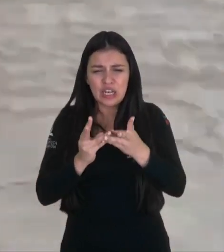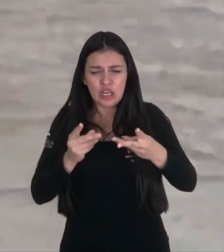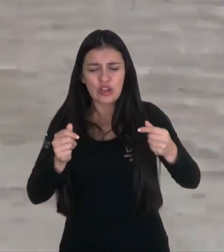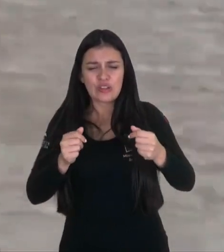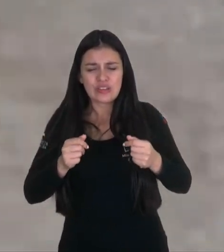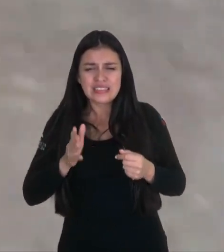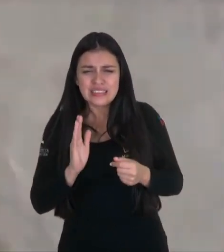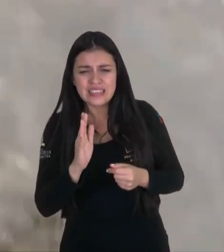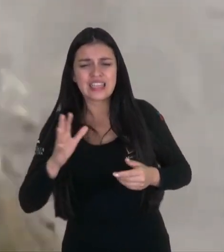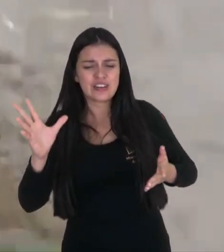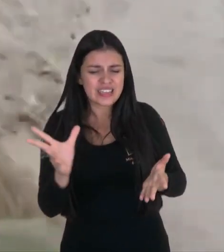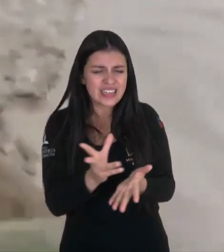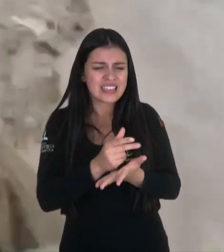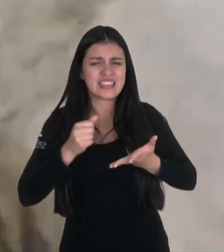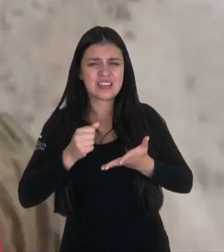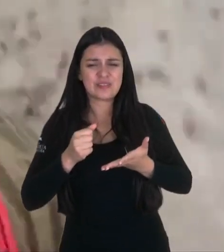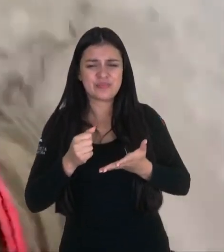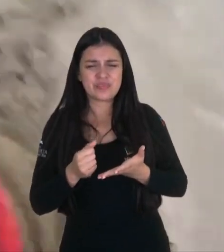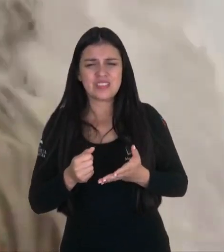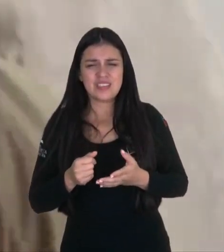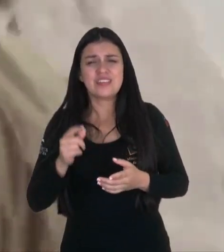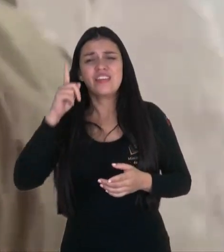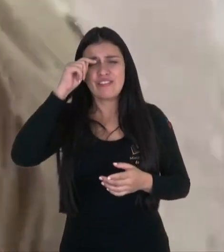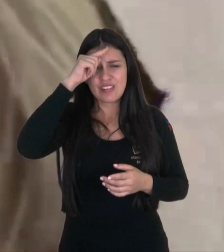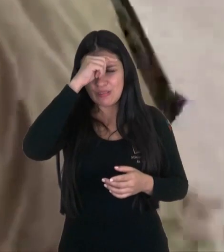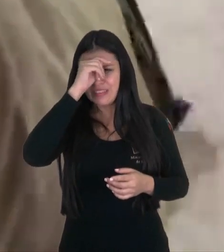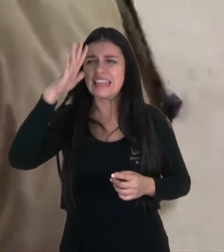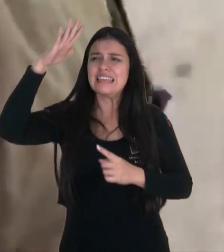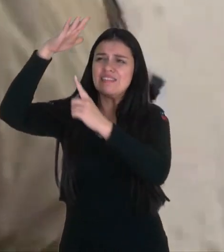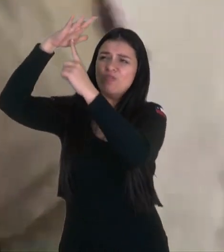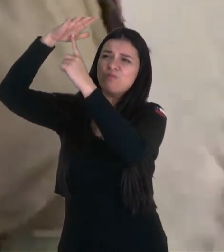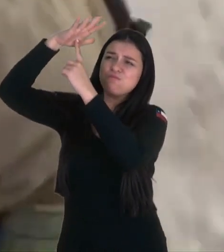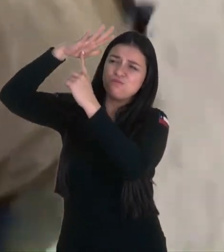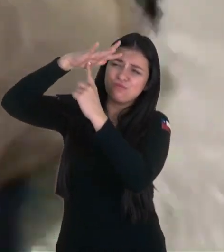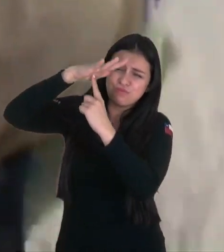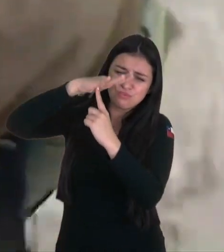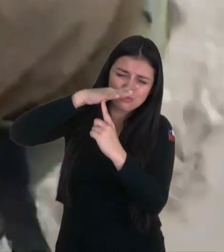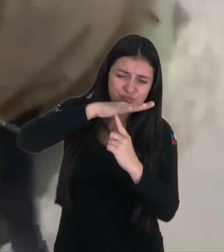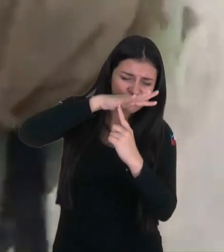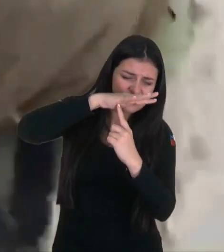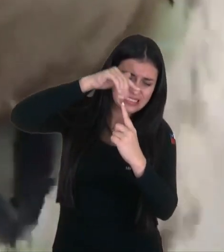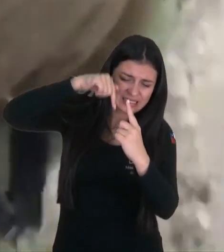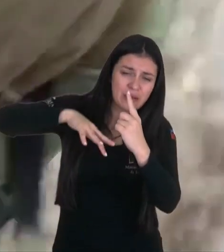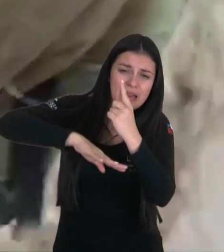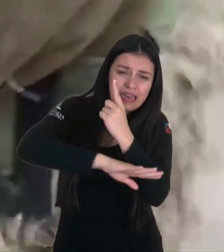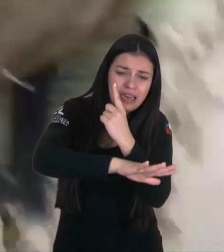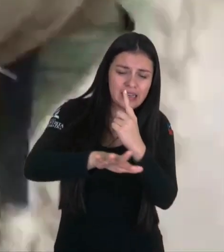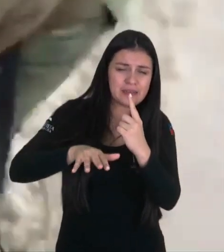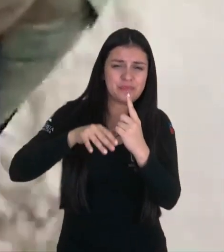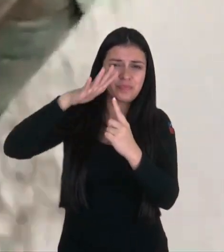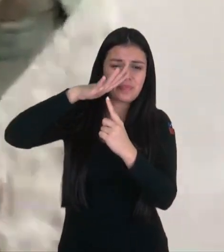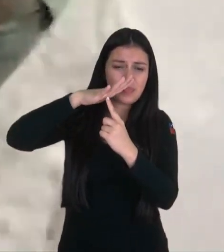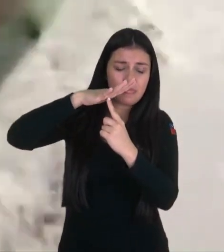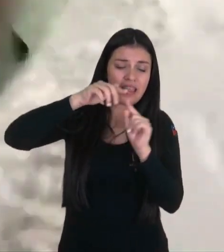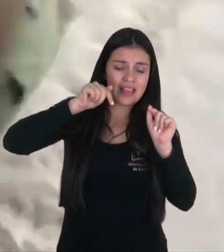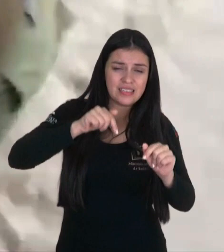mucha dificultad lograron ubicar el helicóptero sobre las aguas, parándolo en el aire. El hombre estaba sobre una